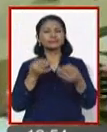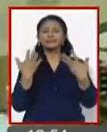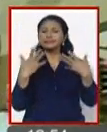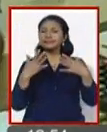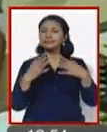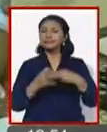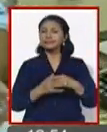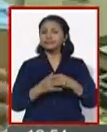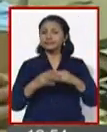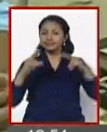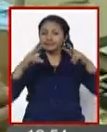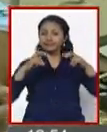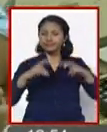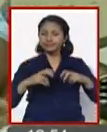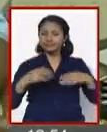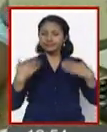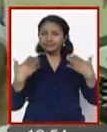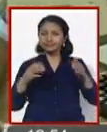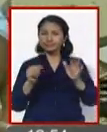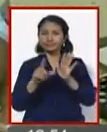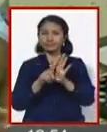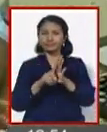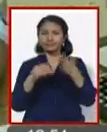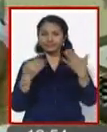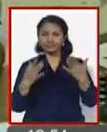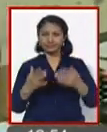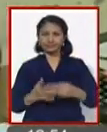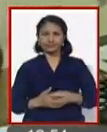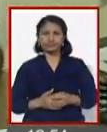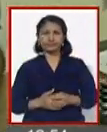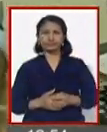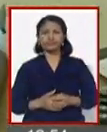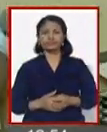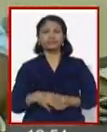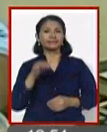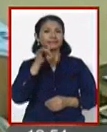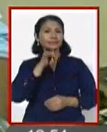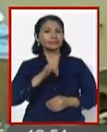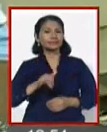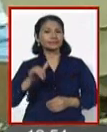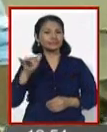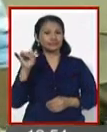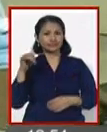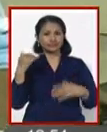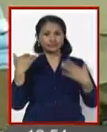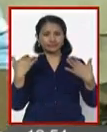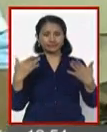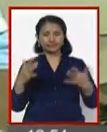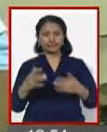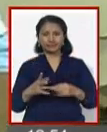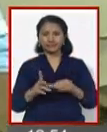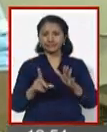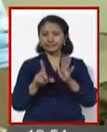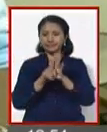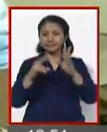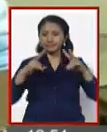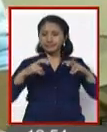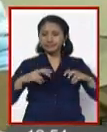le practicó la autopsia de ley. Sí, el día de ayer se le ha realizado la autopsia de